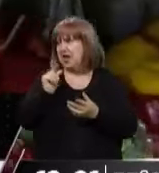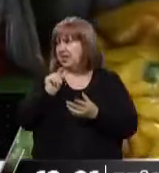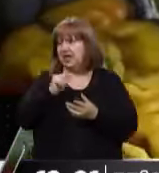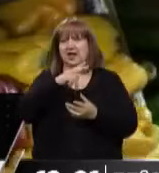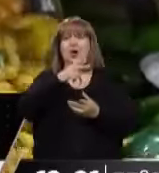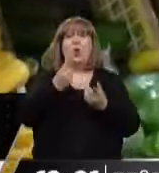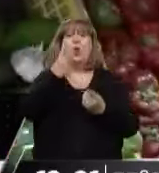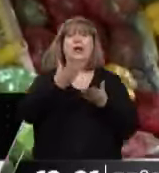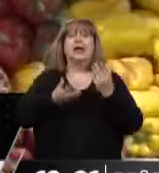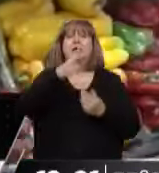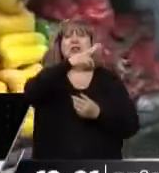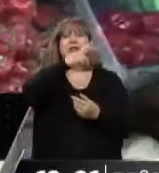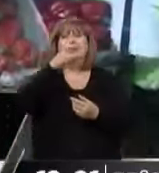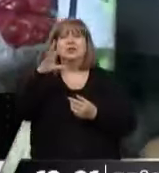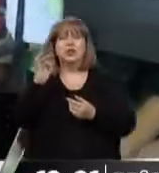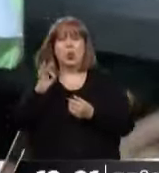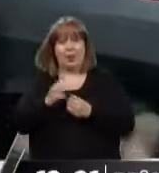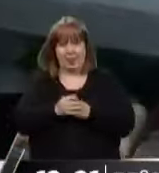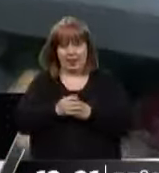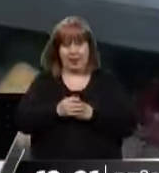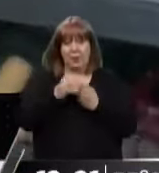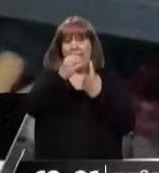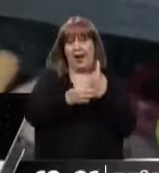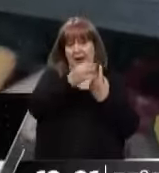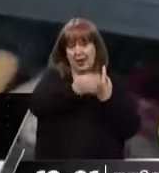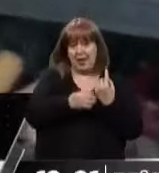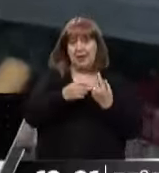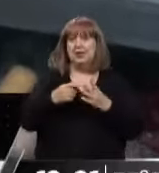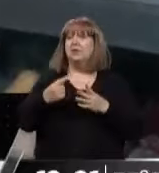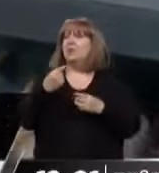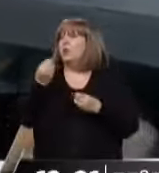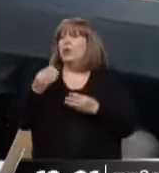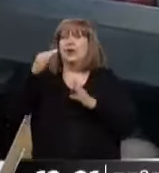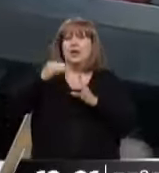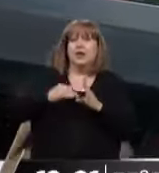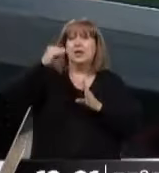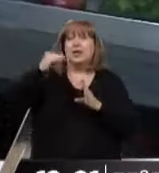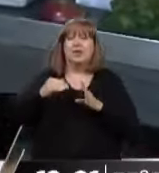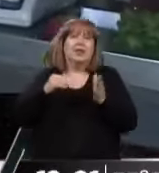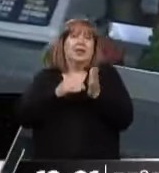¿Por qué se ha dado esta baja en las verduras? Y no sé, son temporadas que pasan.